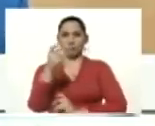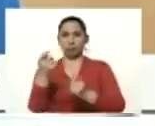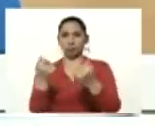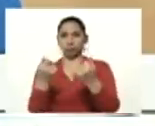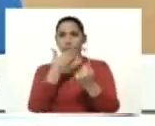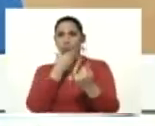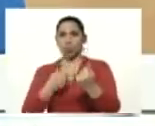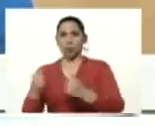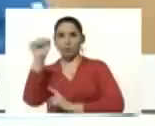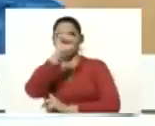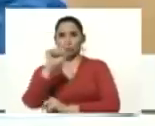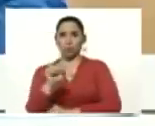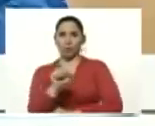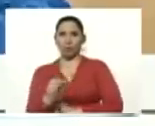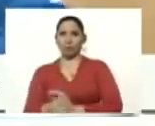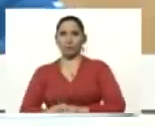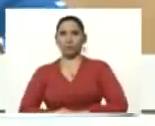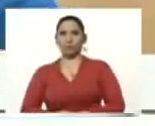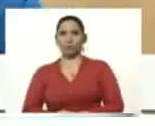bolívares.